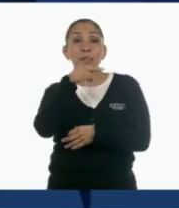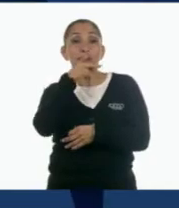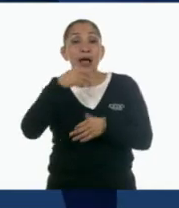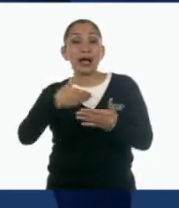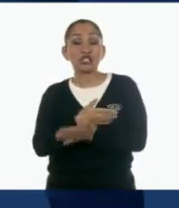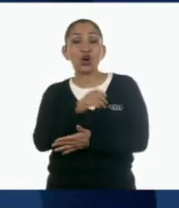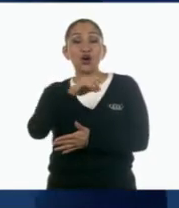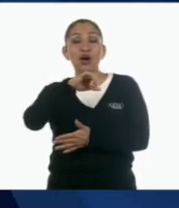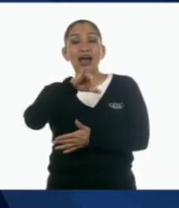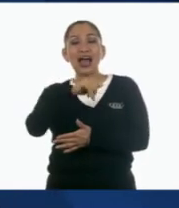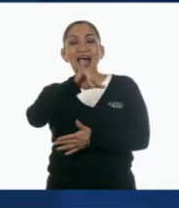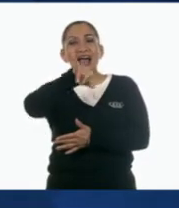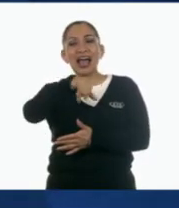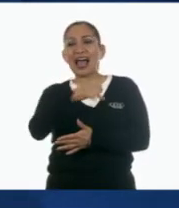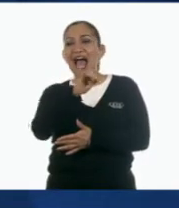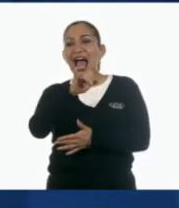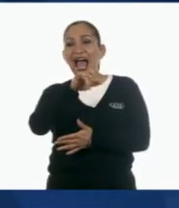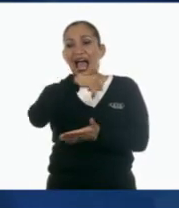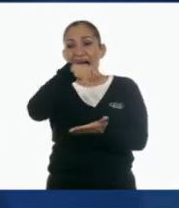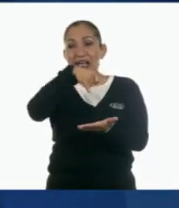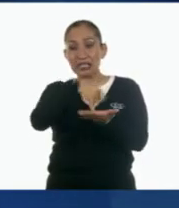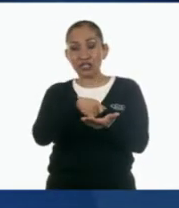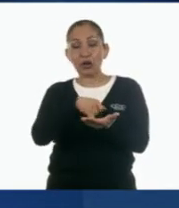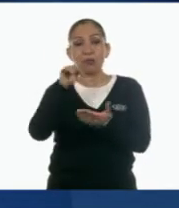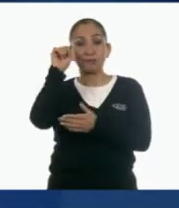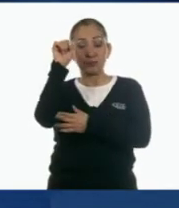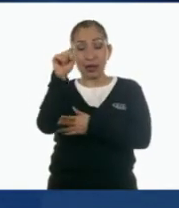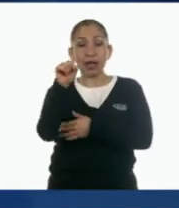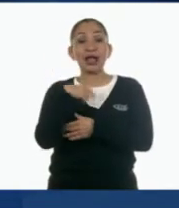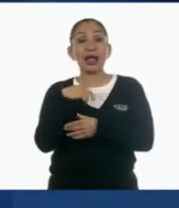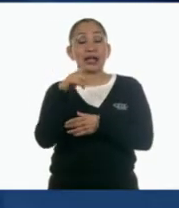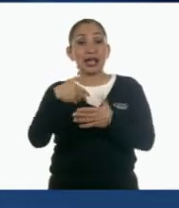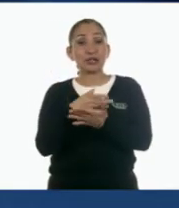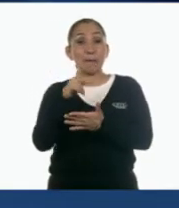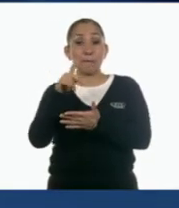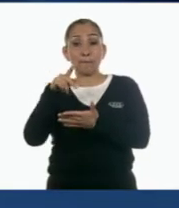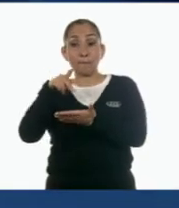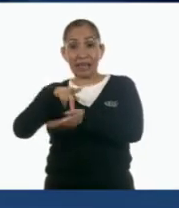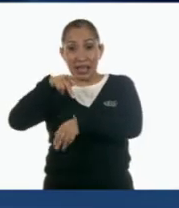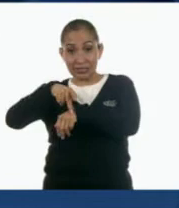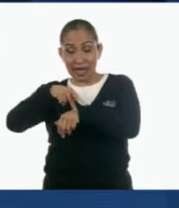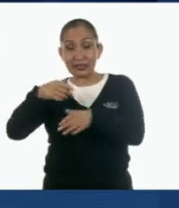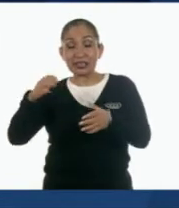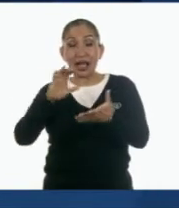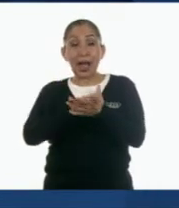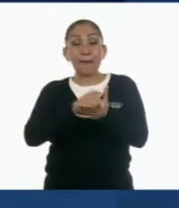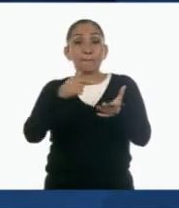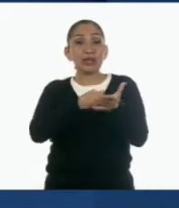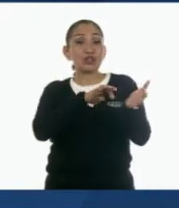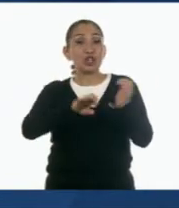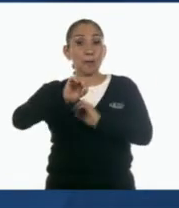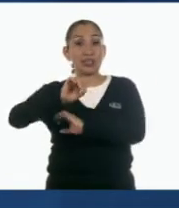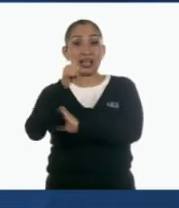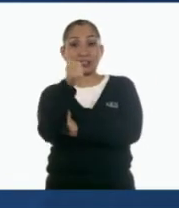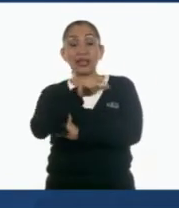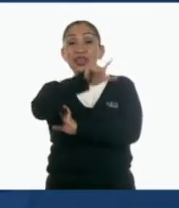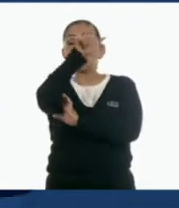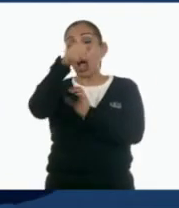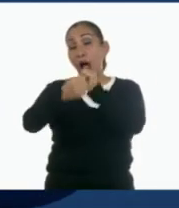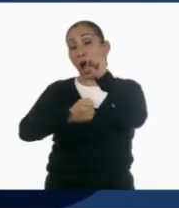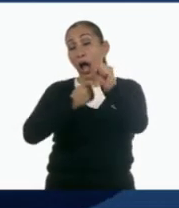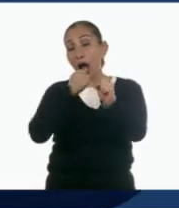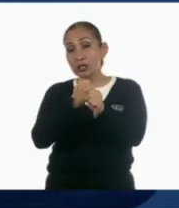en Janitzio, su mamá nació en La Piedad. Se casaron en 1996. Años